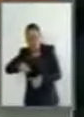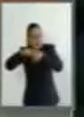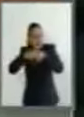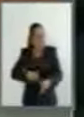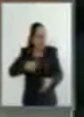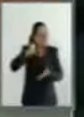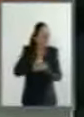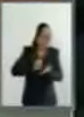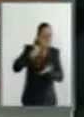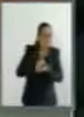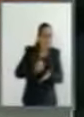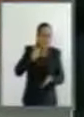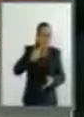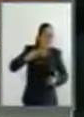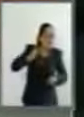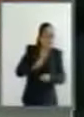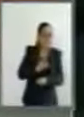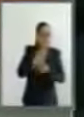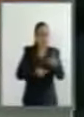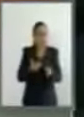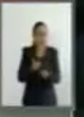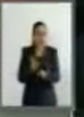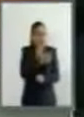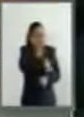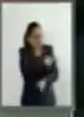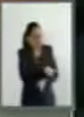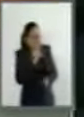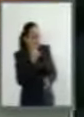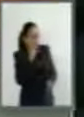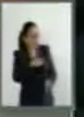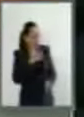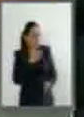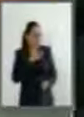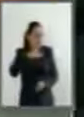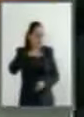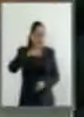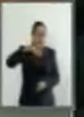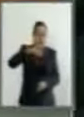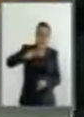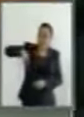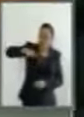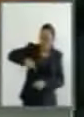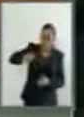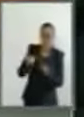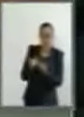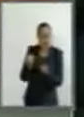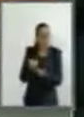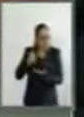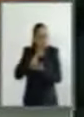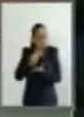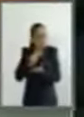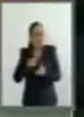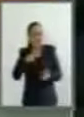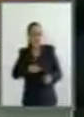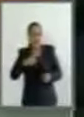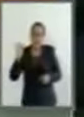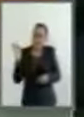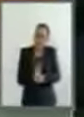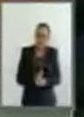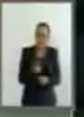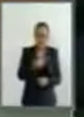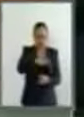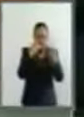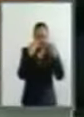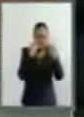partir de la opinión del senador Mayans para que no fuera removido de esta comisión. Y hoy